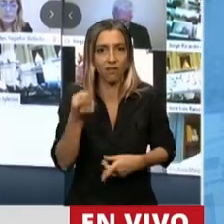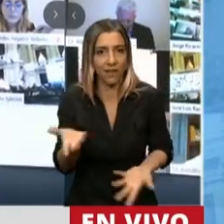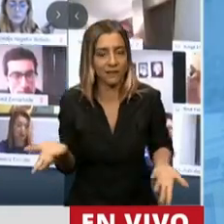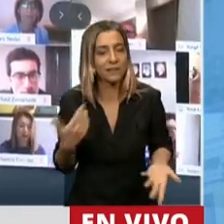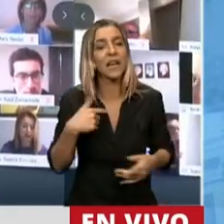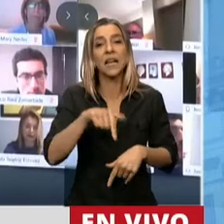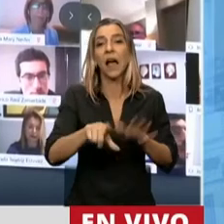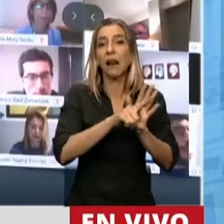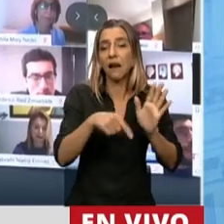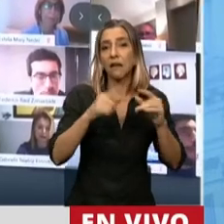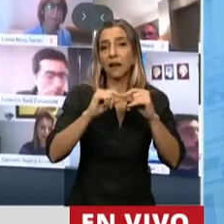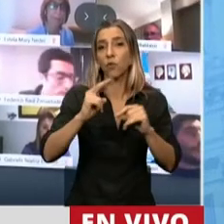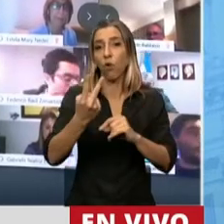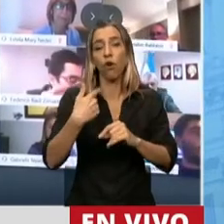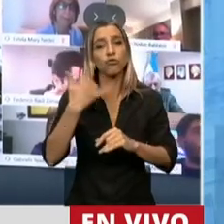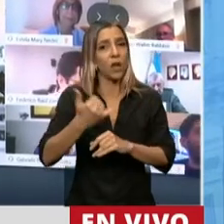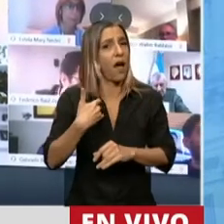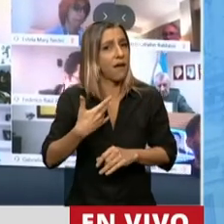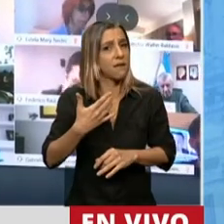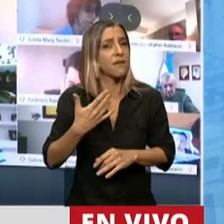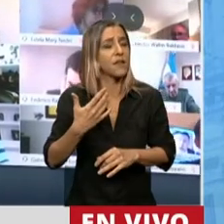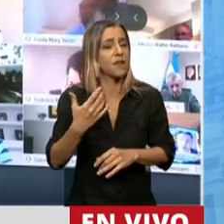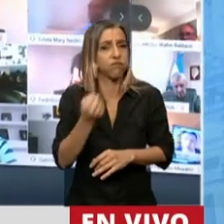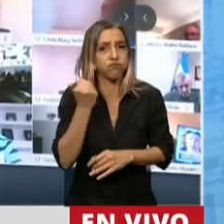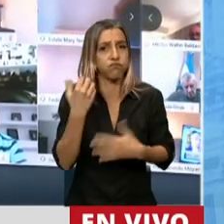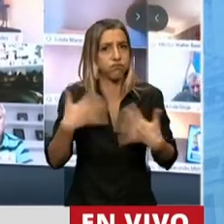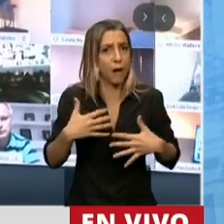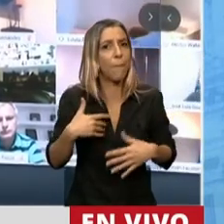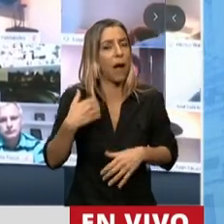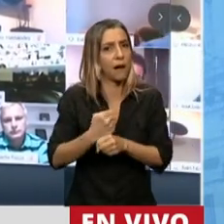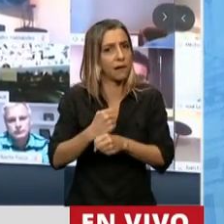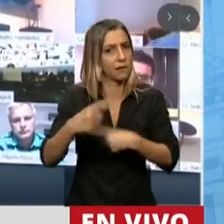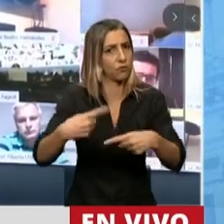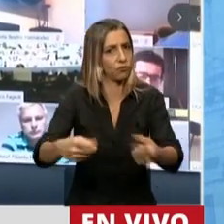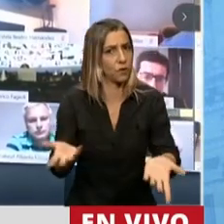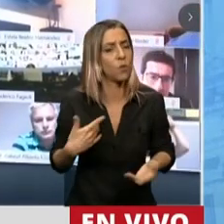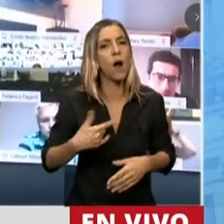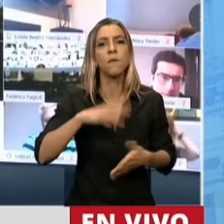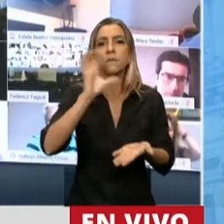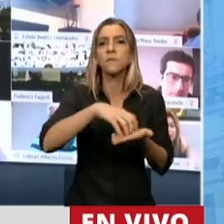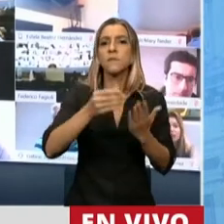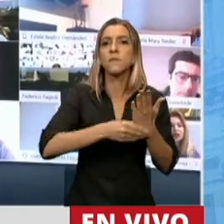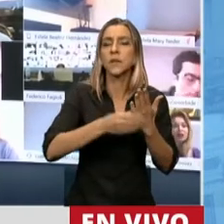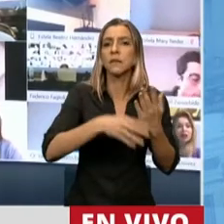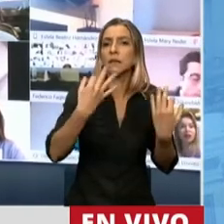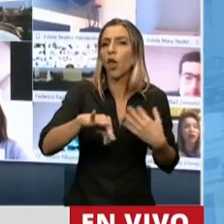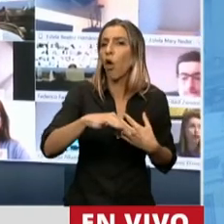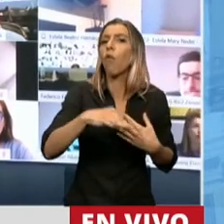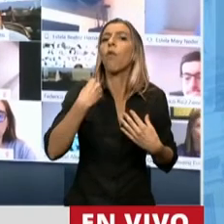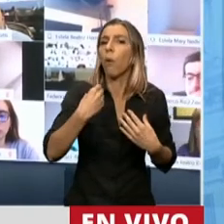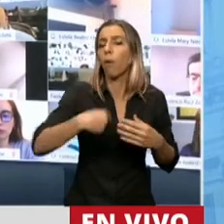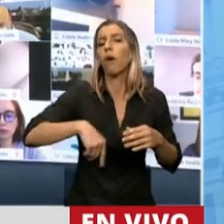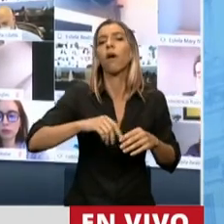el artículo 2, un gran desafío, entre otros. El Ministerio debe promover la unificación de los